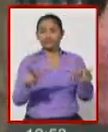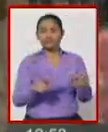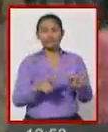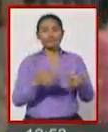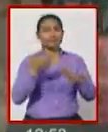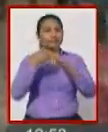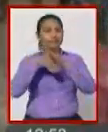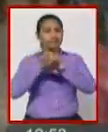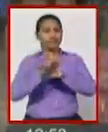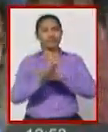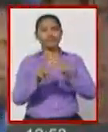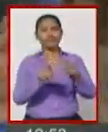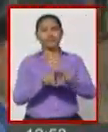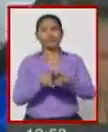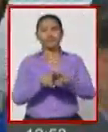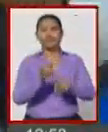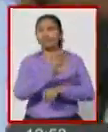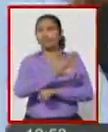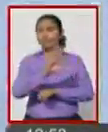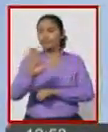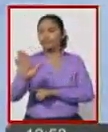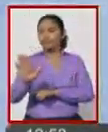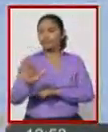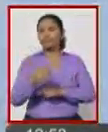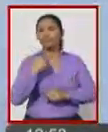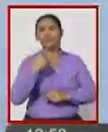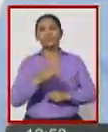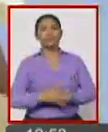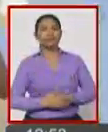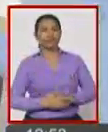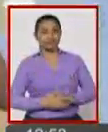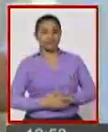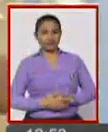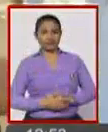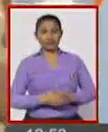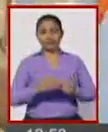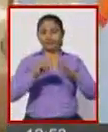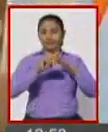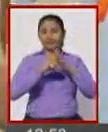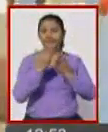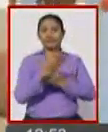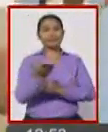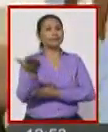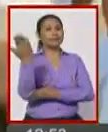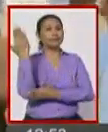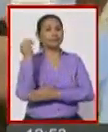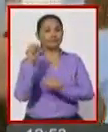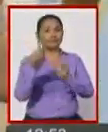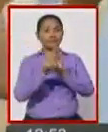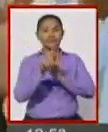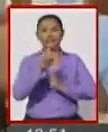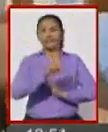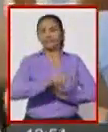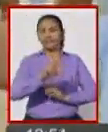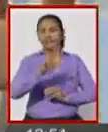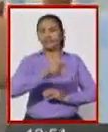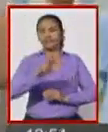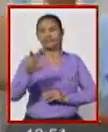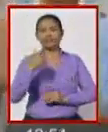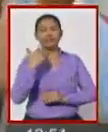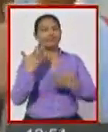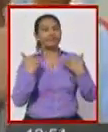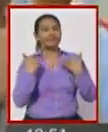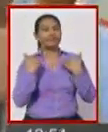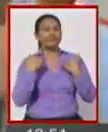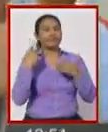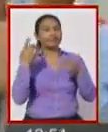un puesto adentro, así como ellas nos ponen en la pared y en la espalda. Desde un principio dijeron que la ley 133